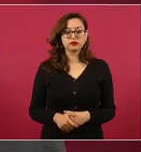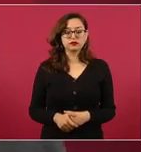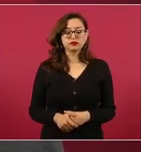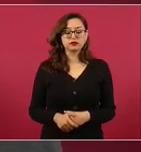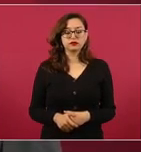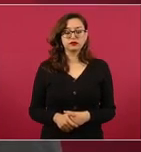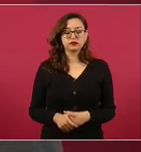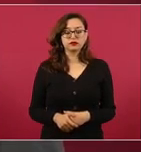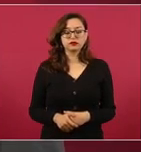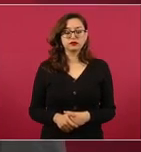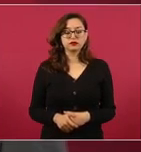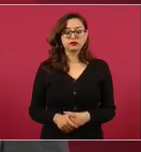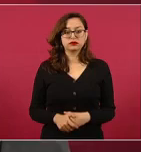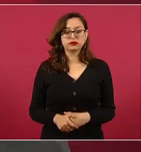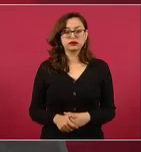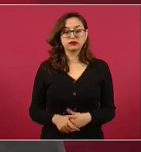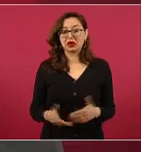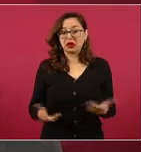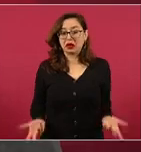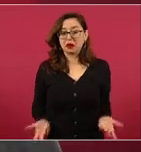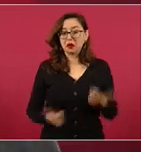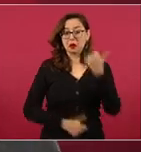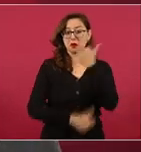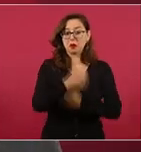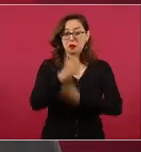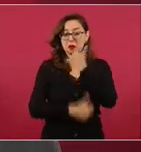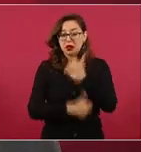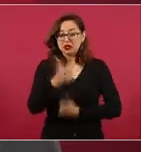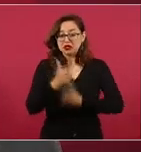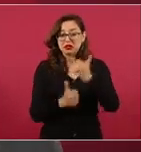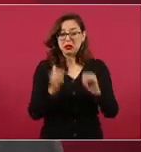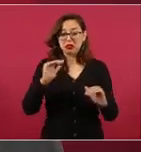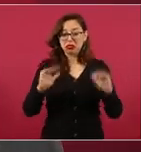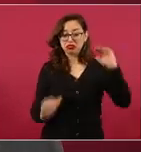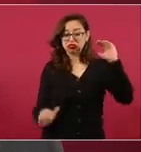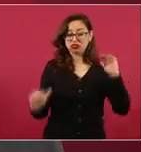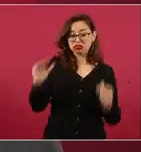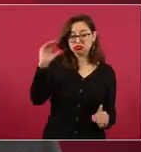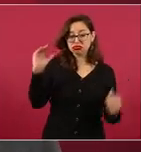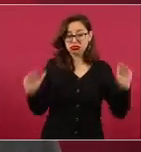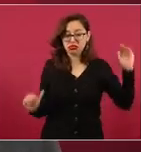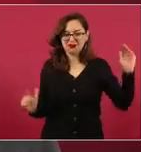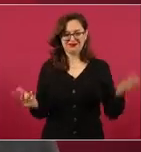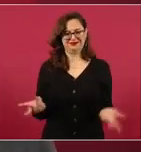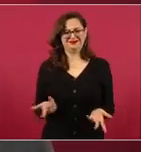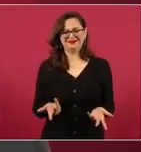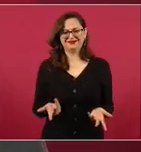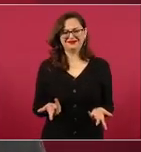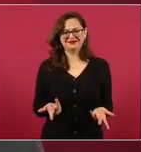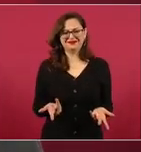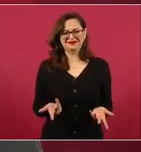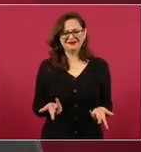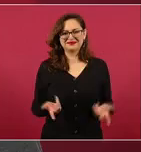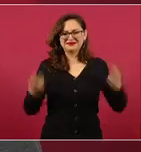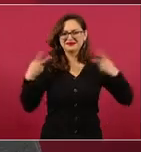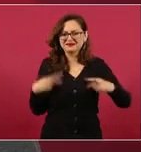cuando se habla de que no hay piso parejo, eso es un menosprecio a la gente,